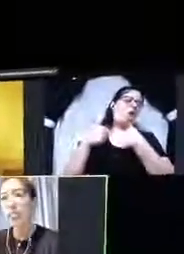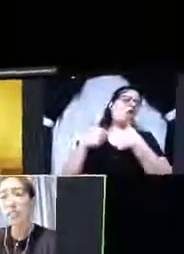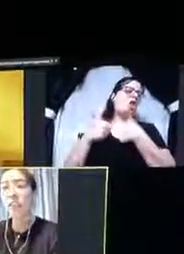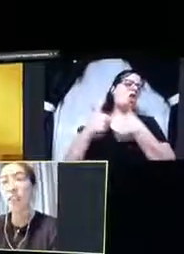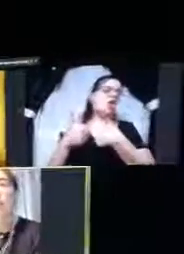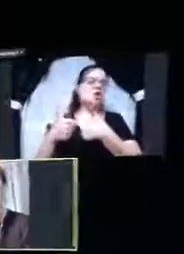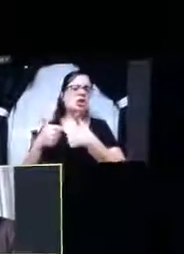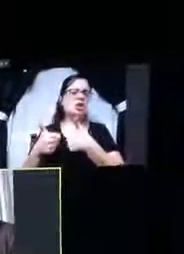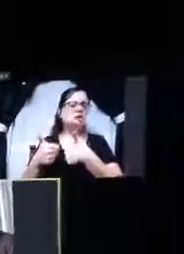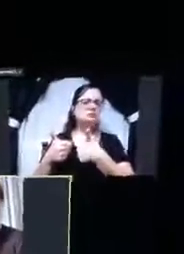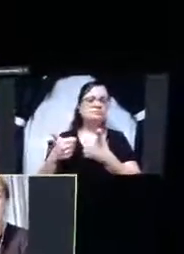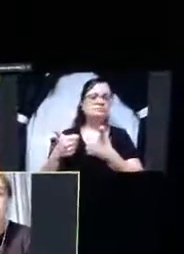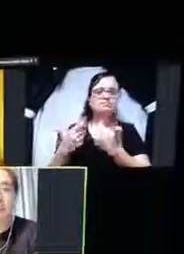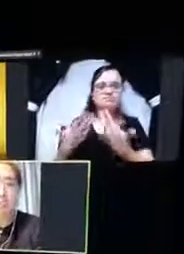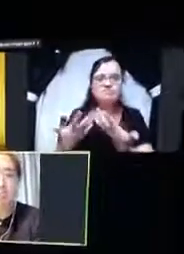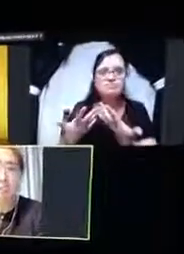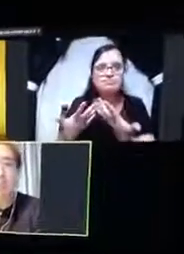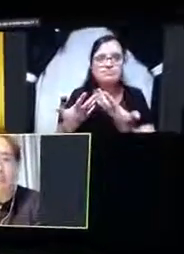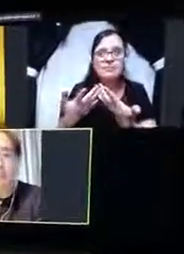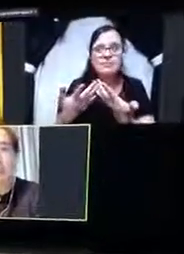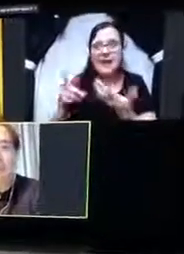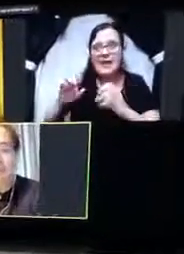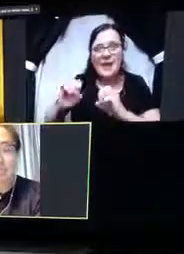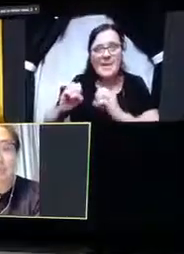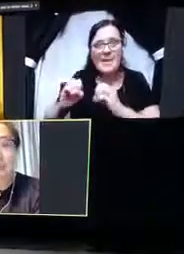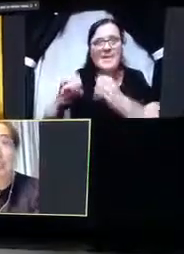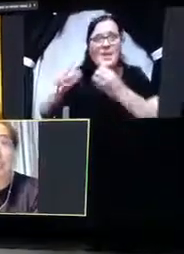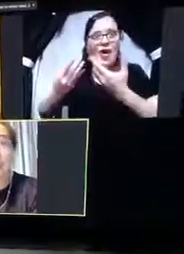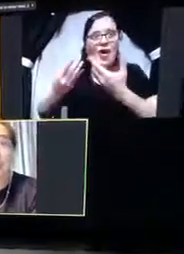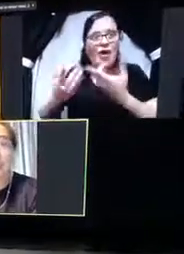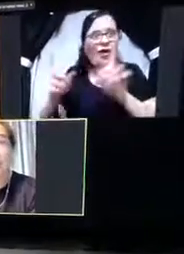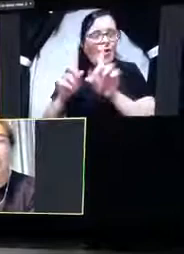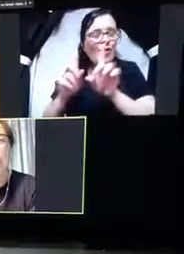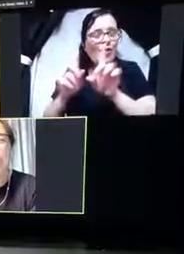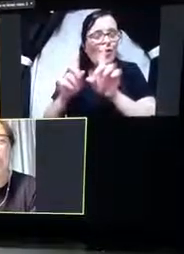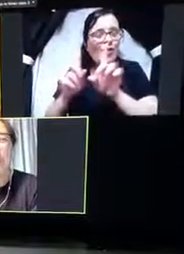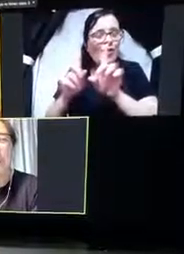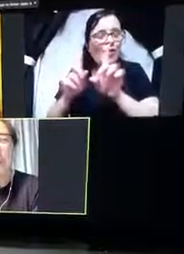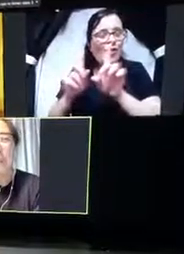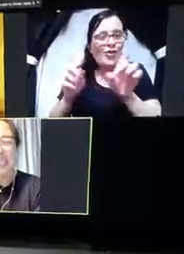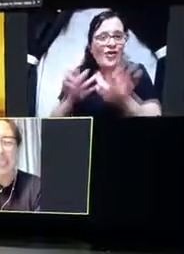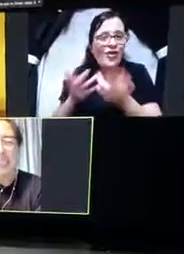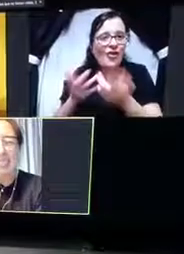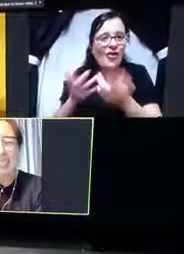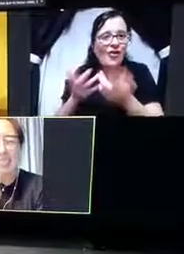a decir que no? Jamás estaría mejor, y realmente está comprendiendo. Yo puedo decir que está